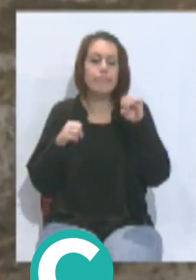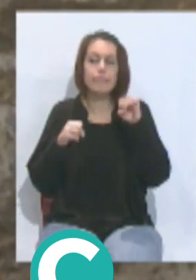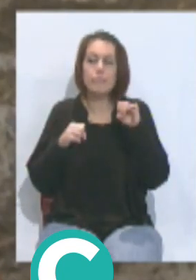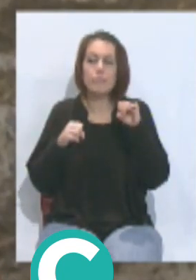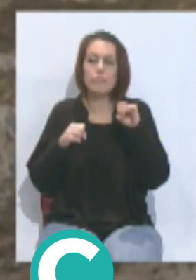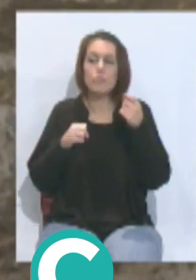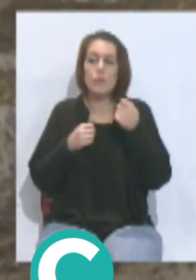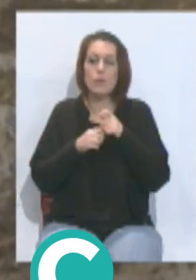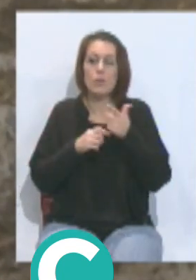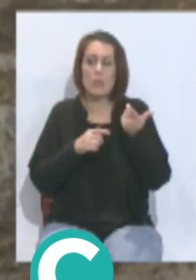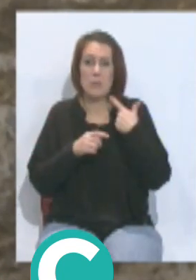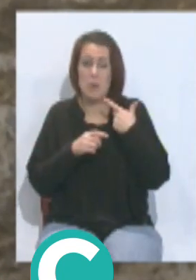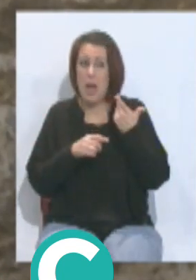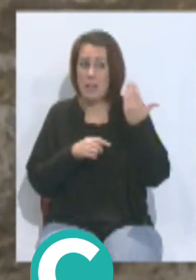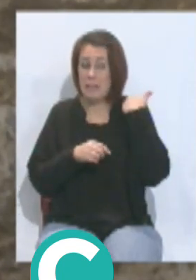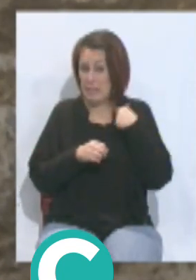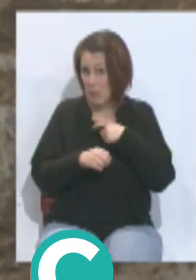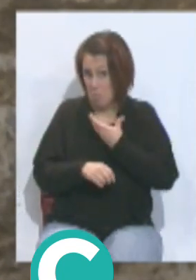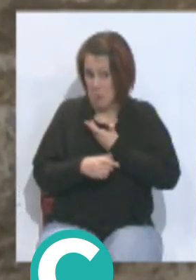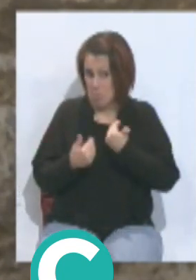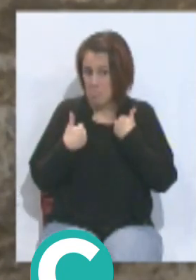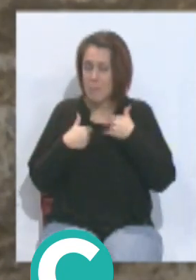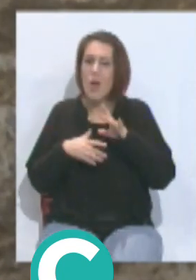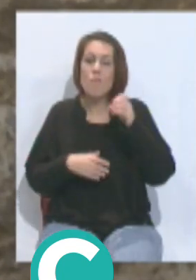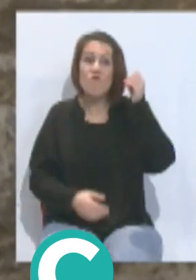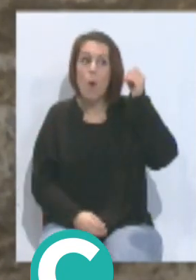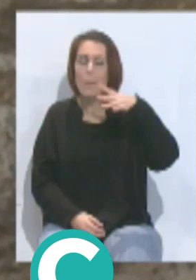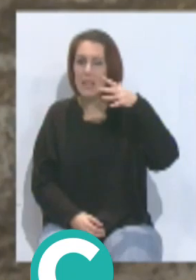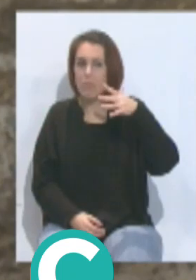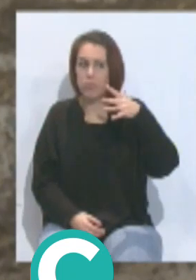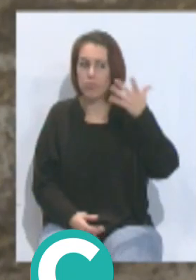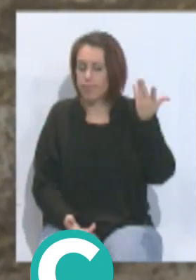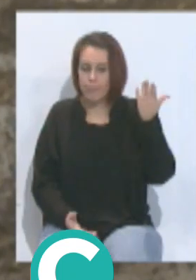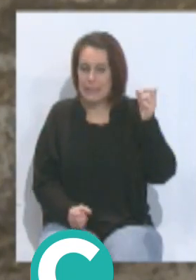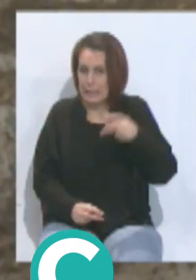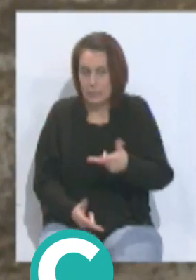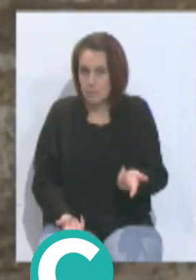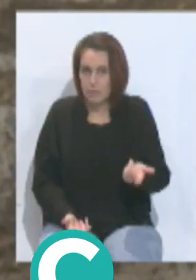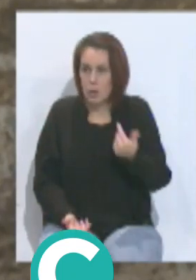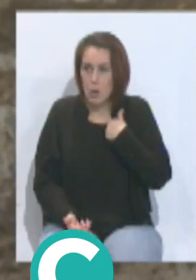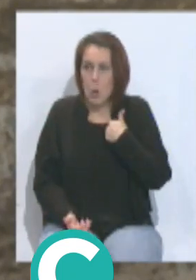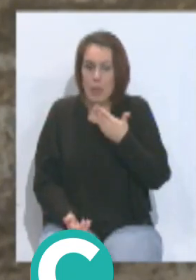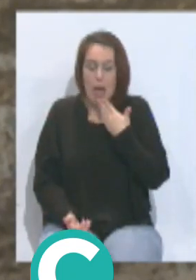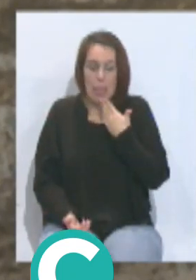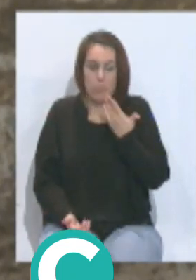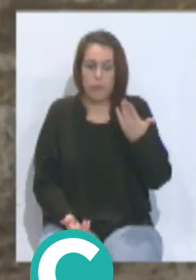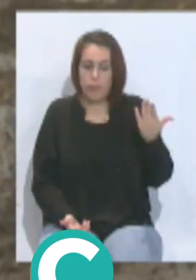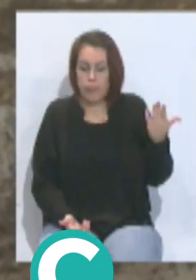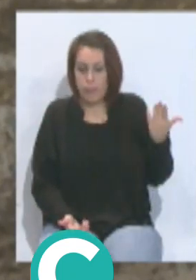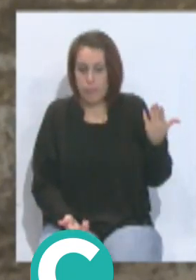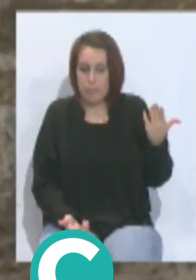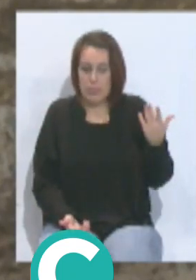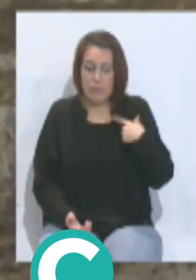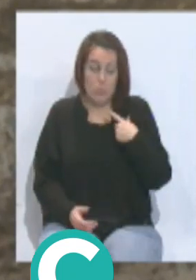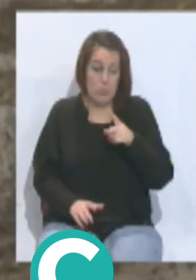Eso lo daban en el local en Tamito, creo. Y resulta que se quedan sin bombistas. Y yo con... Entonces tenía yo Nací